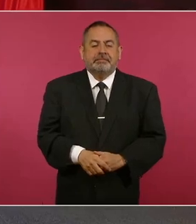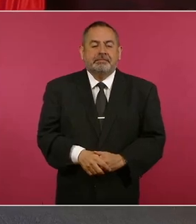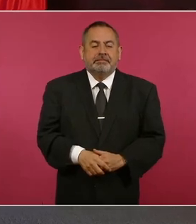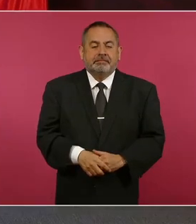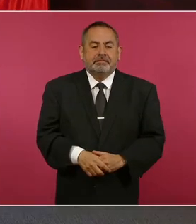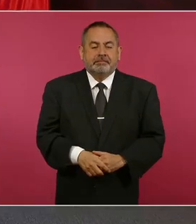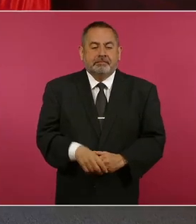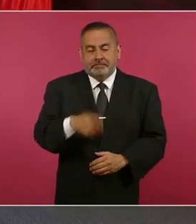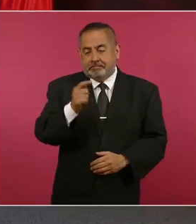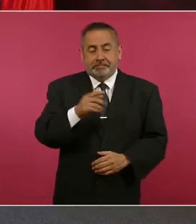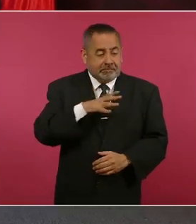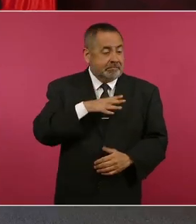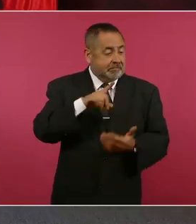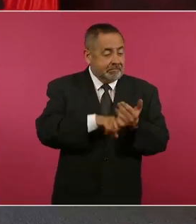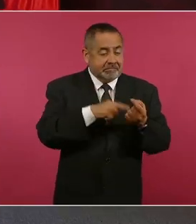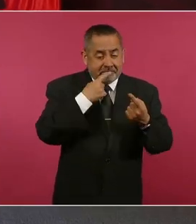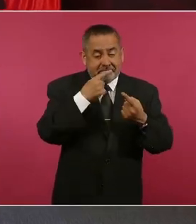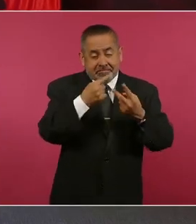Pero todo esto hay.